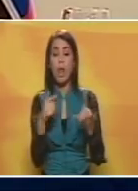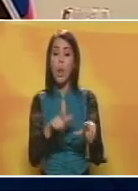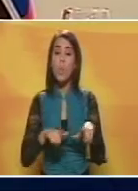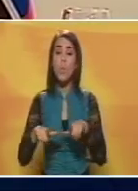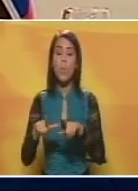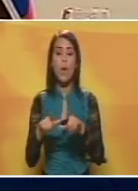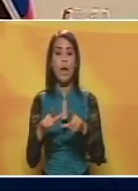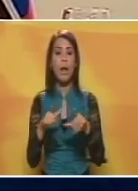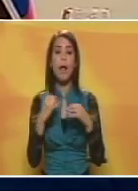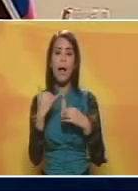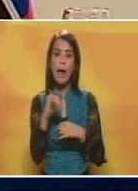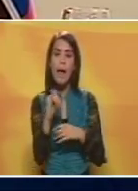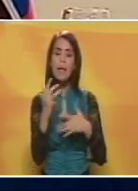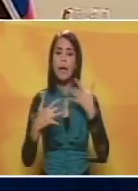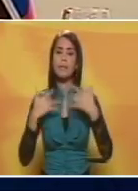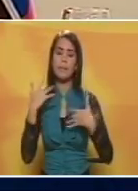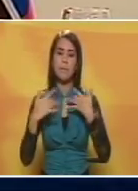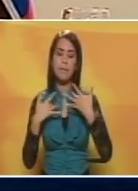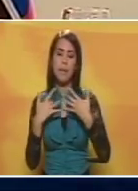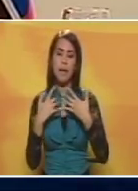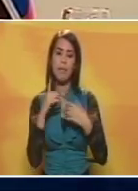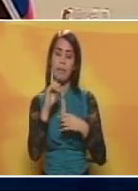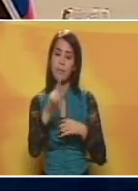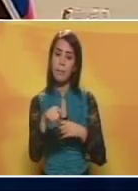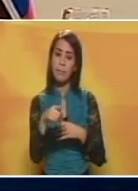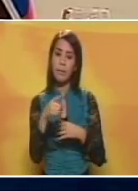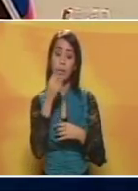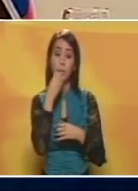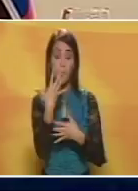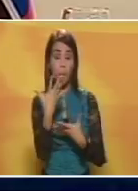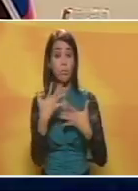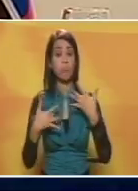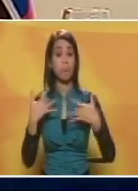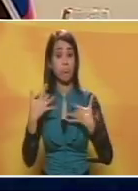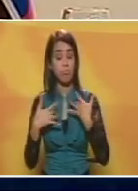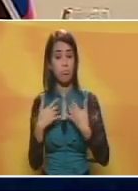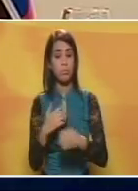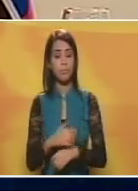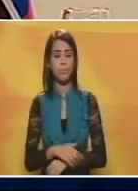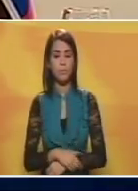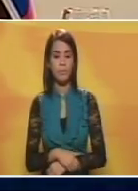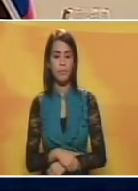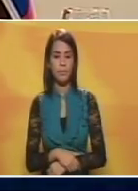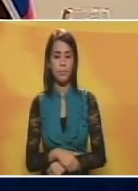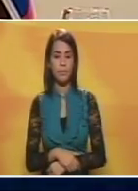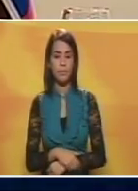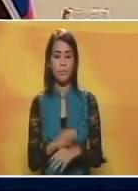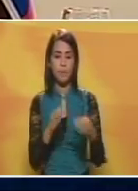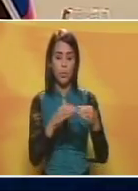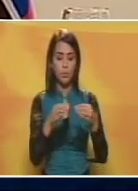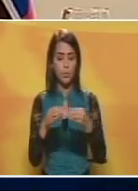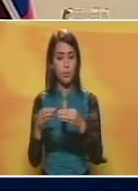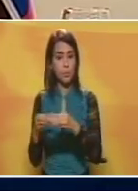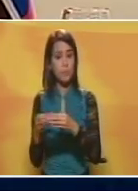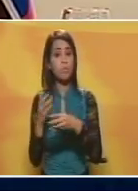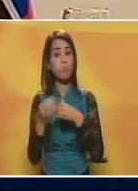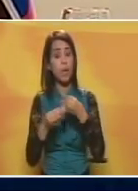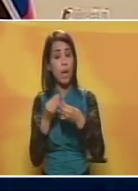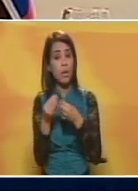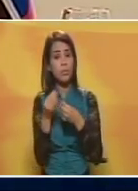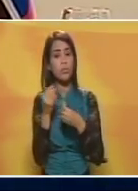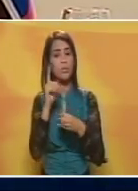ha tenido las actividades, ha tenido una buena actividad, ha tenido sus reuniones, se les han hecho